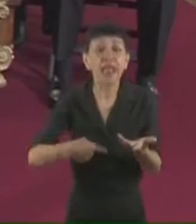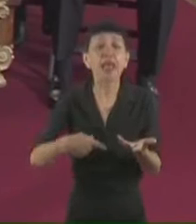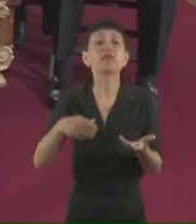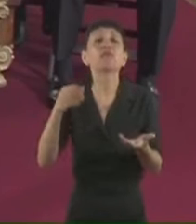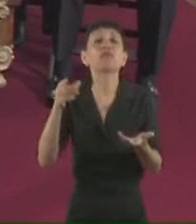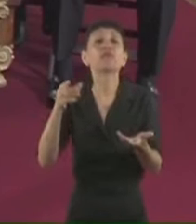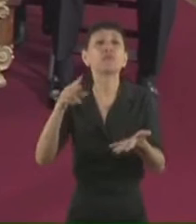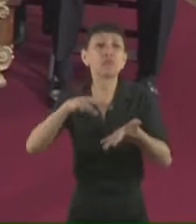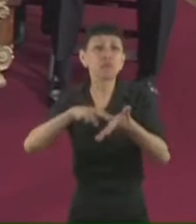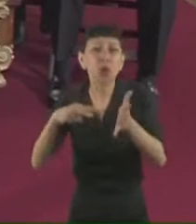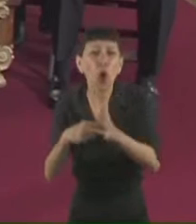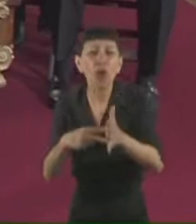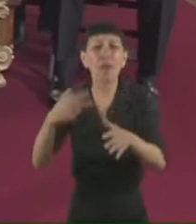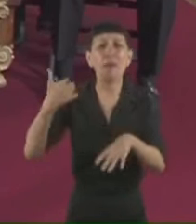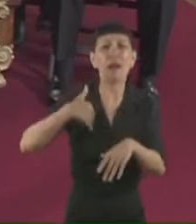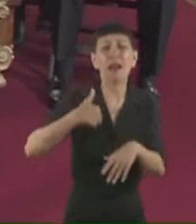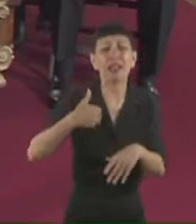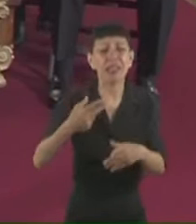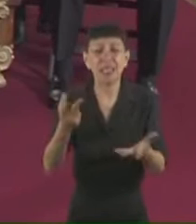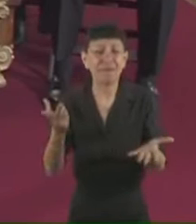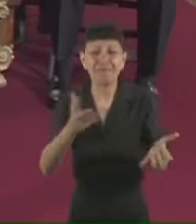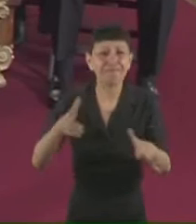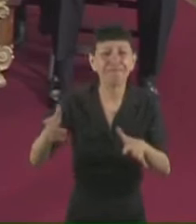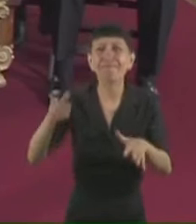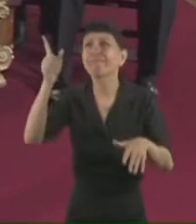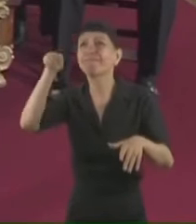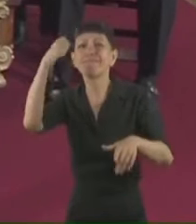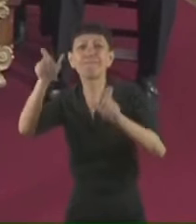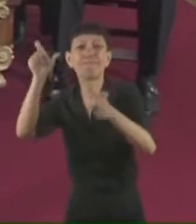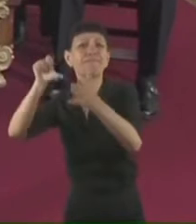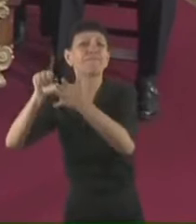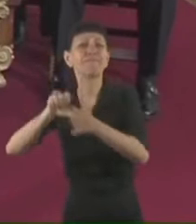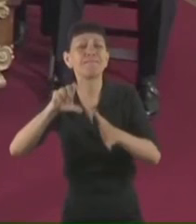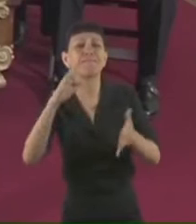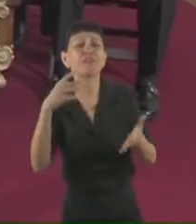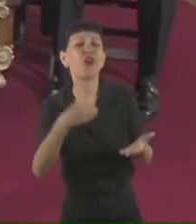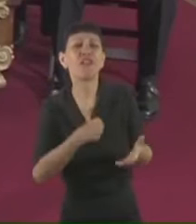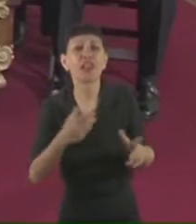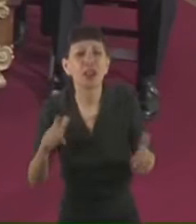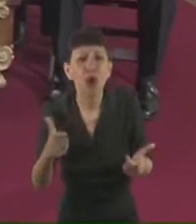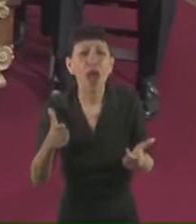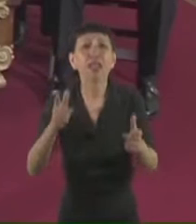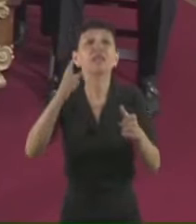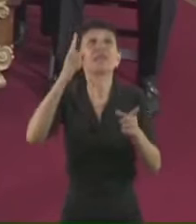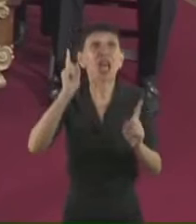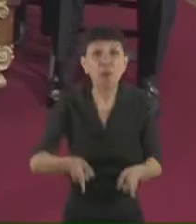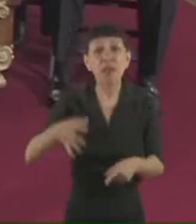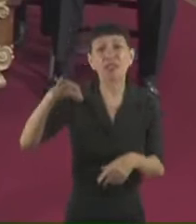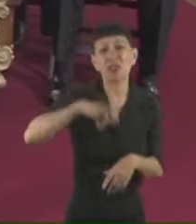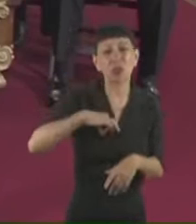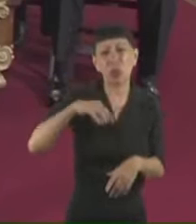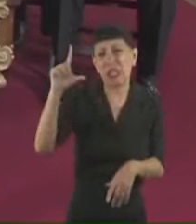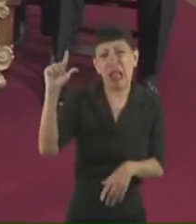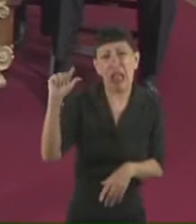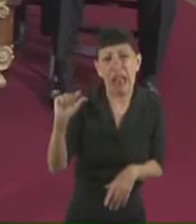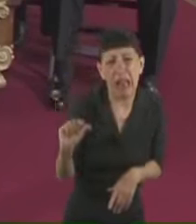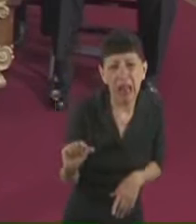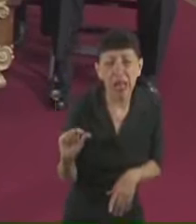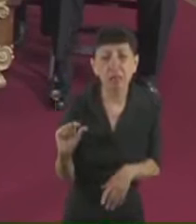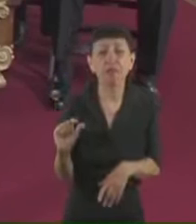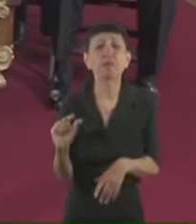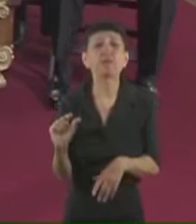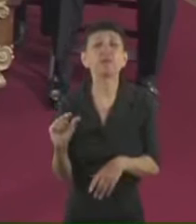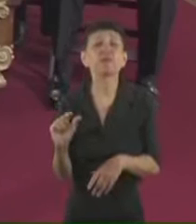monetaria como haya sido demostrado teórica y empíricamente es la única causa de la inflación que es un impuesto regresivo